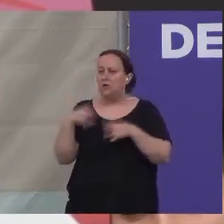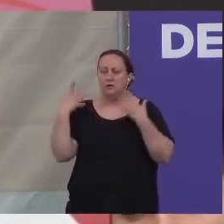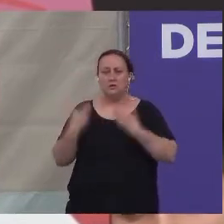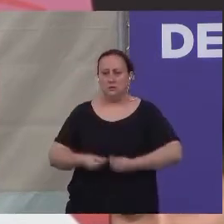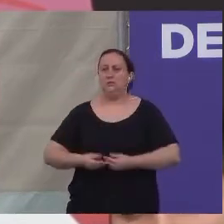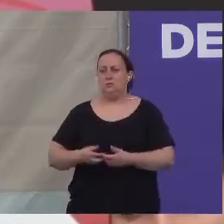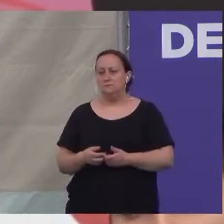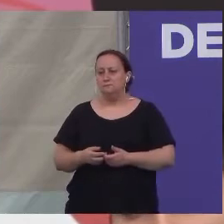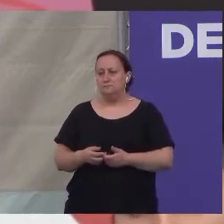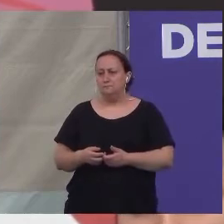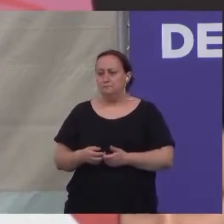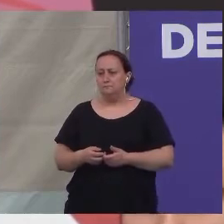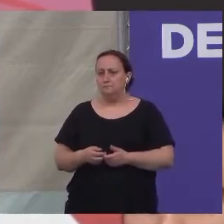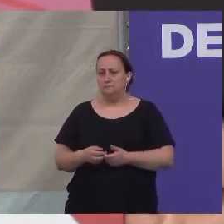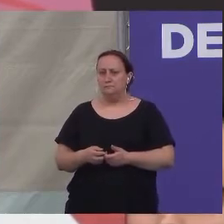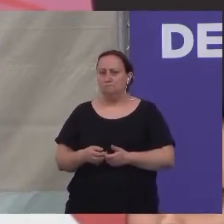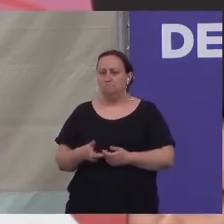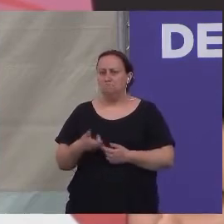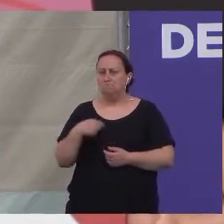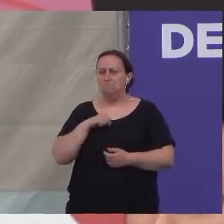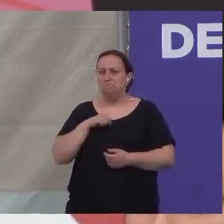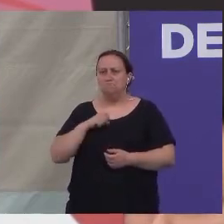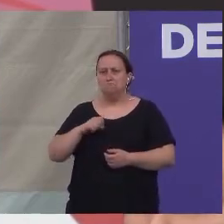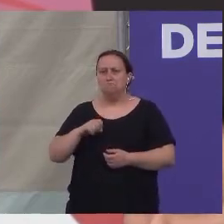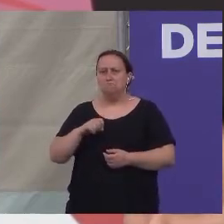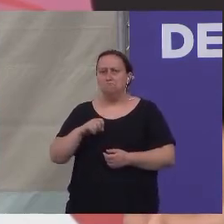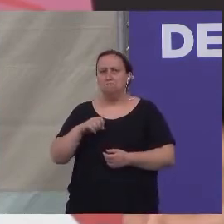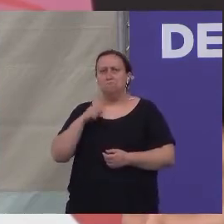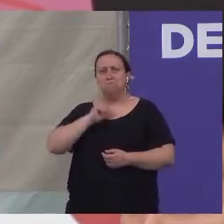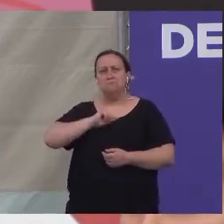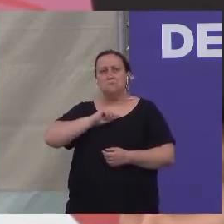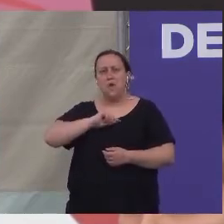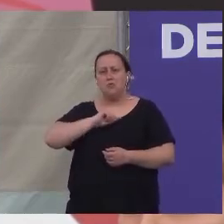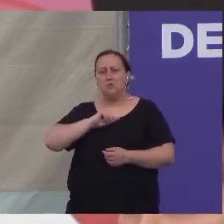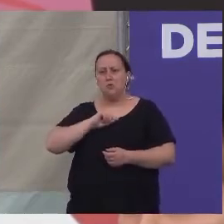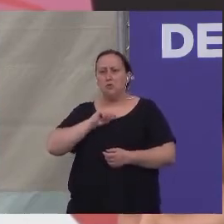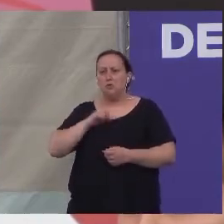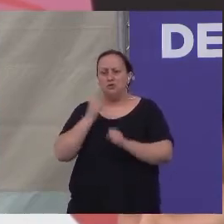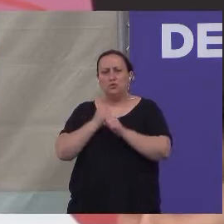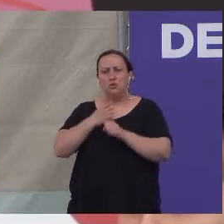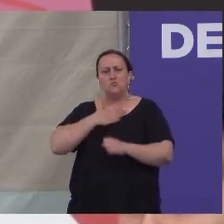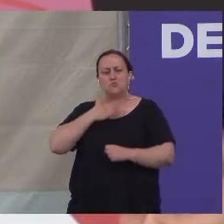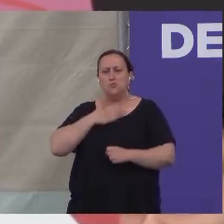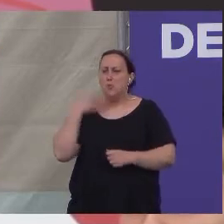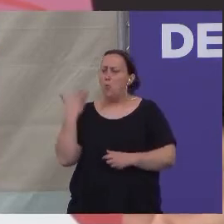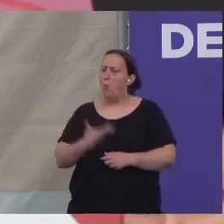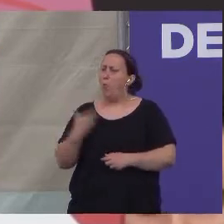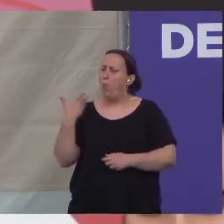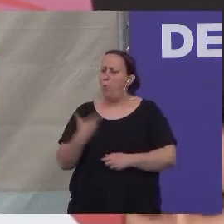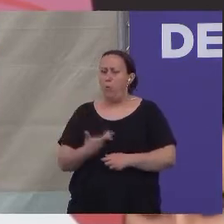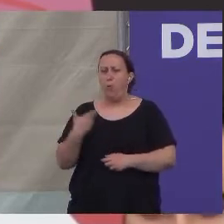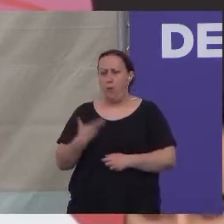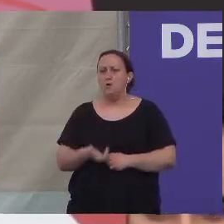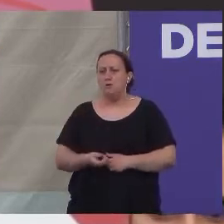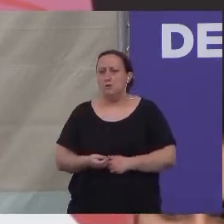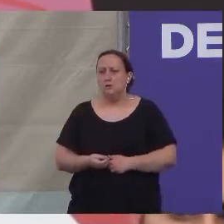Y se ha hecho fuerte en mí la convicción de lo importante y lo seria que es nuestra labor. Y como